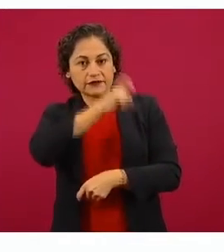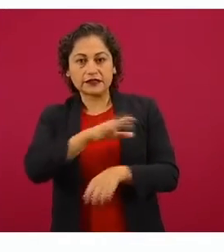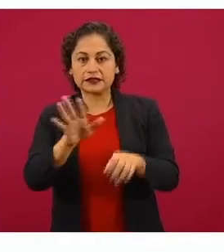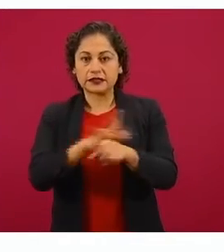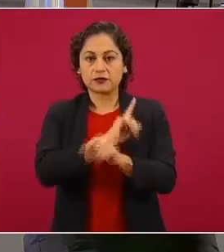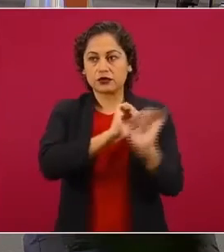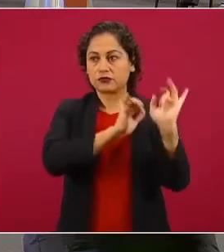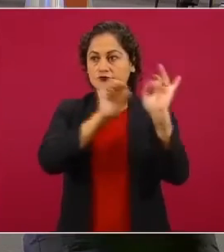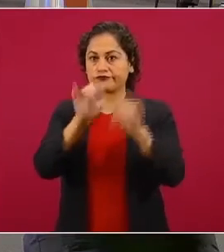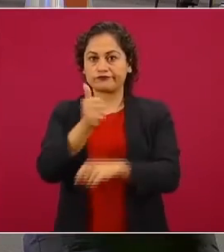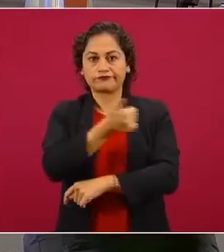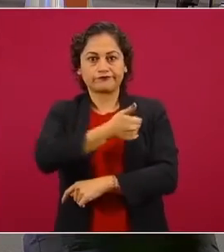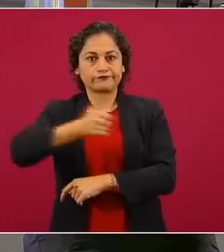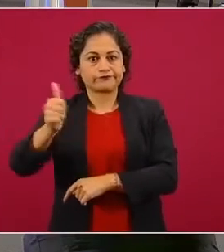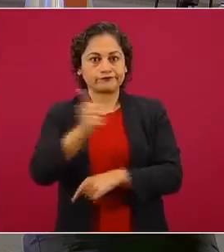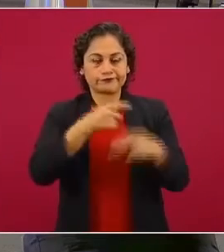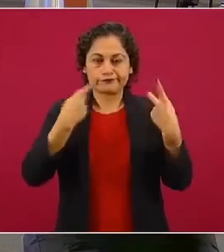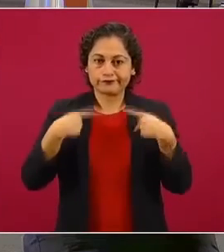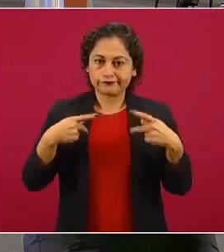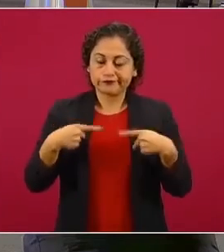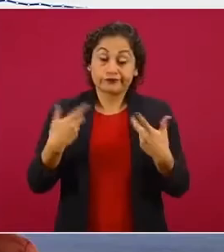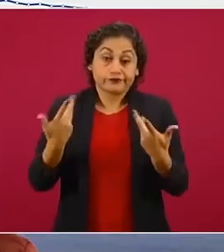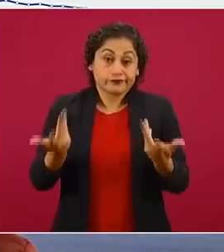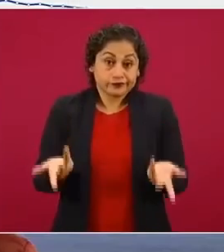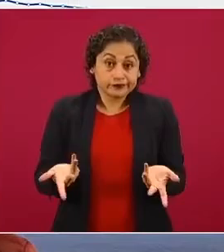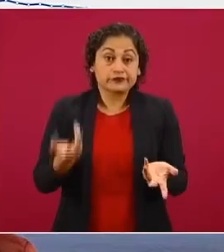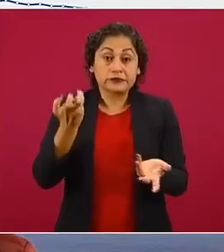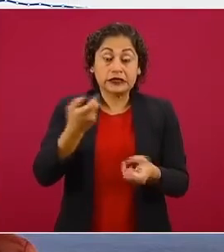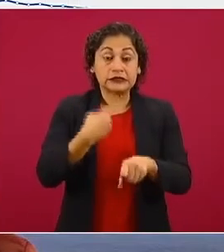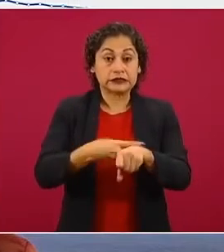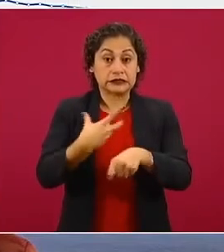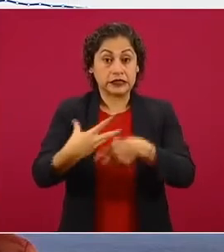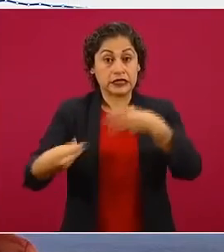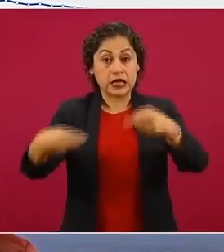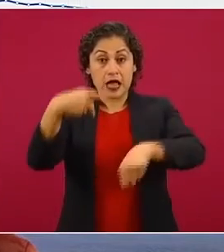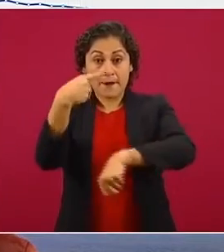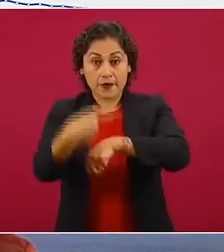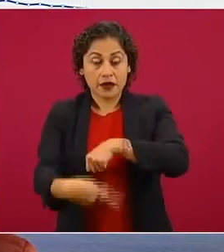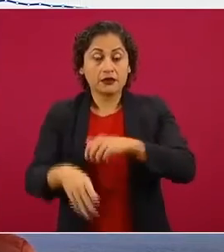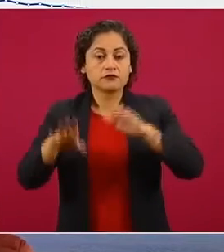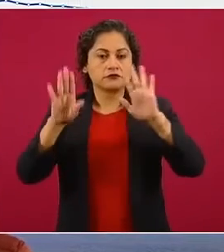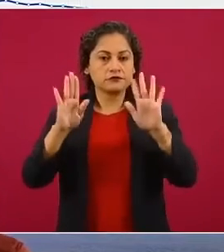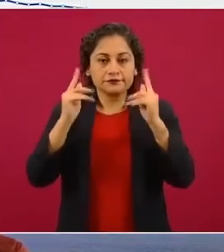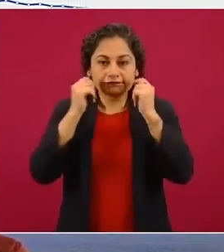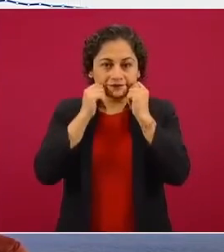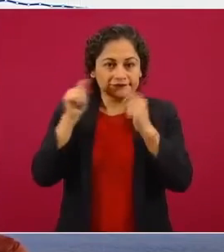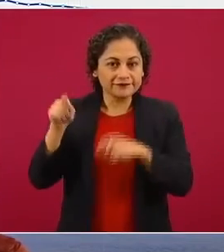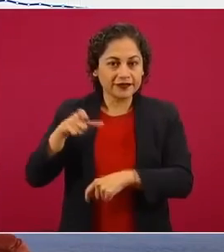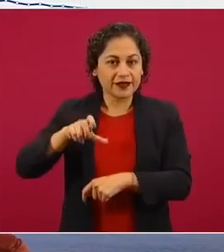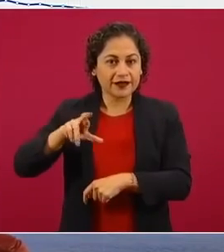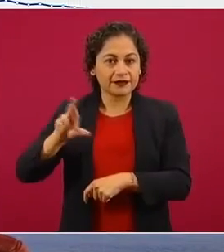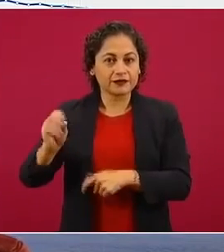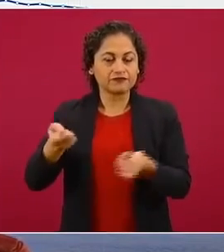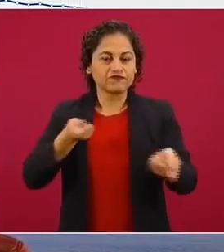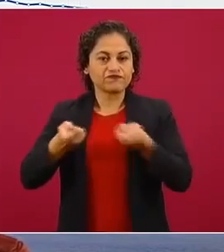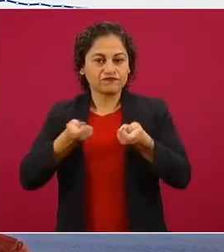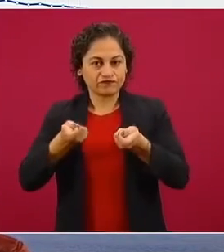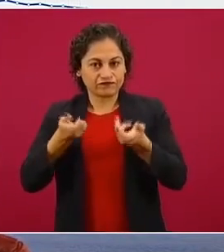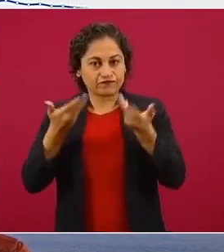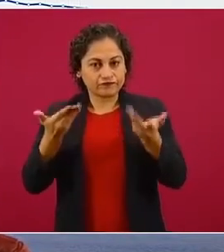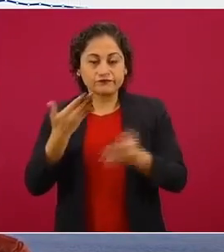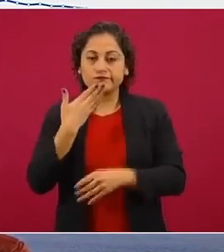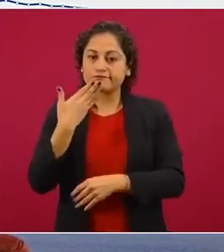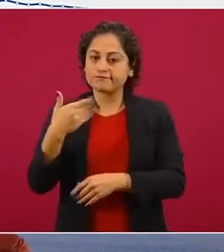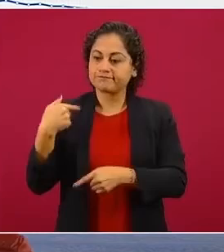movilización de personas y confluencia de personas y por lo tanto riesgo de transmisión, a pesar de ello logró un muy buen control epidémico de manera muy